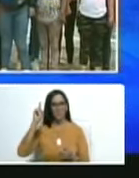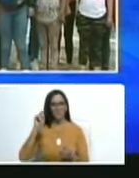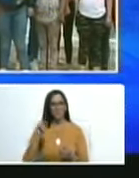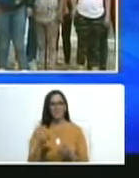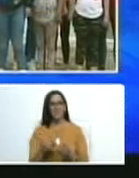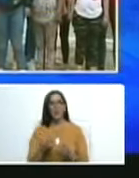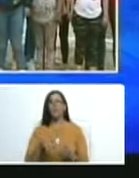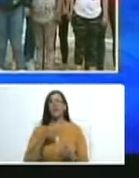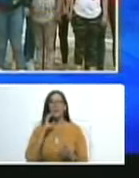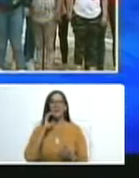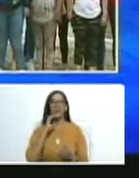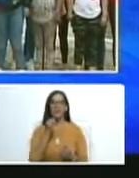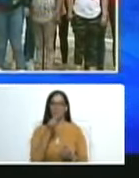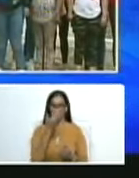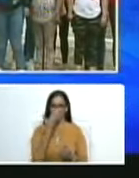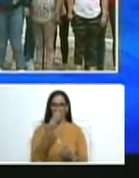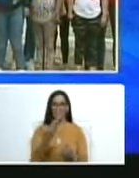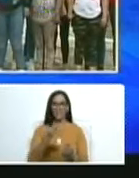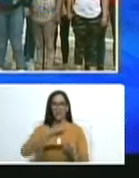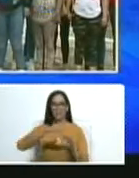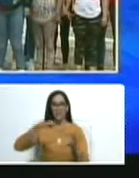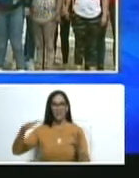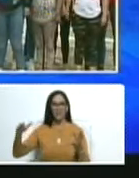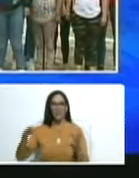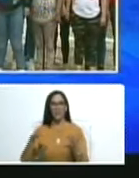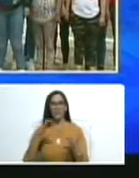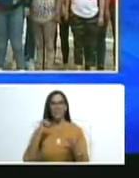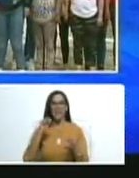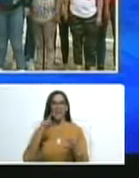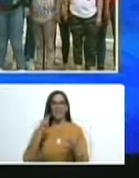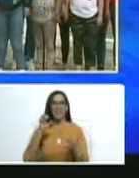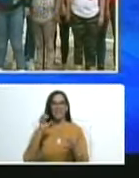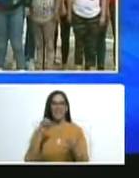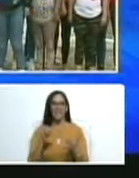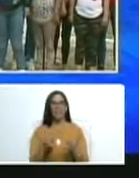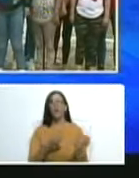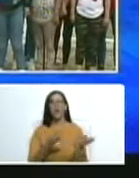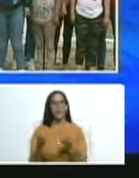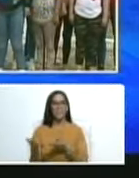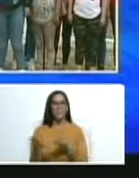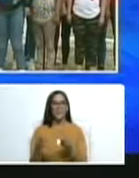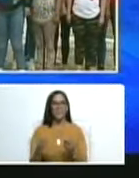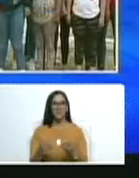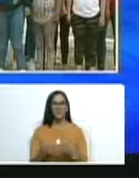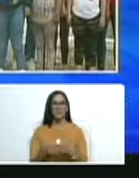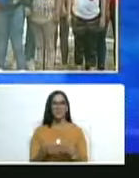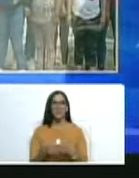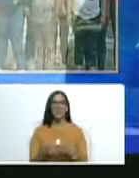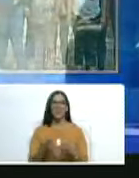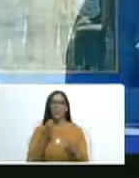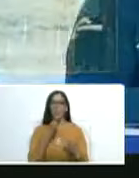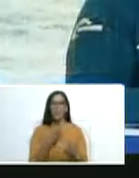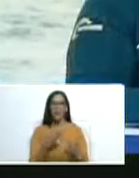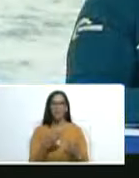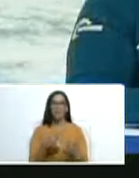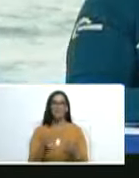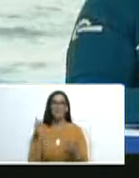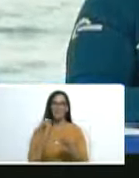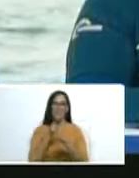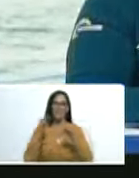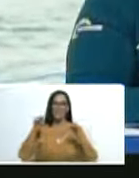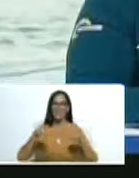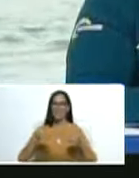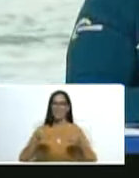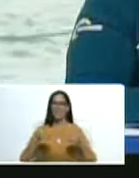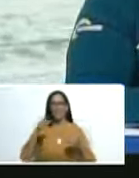Podemos cenar frente al malecón. Pargo y carite. Los invito, pues. Bueno, María, desde aquí,